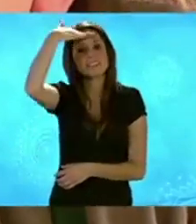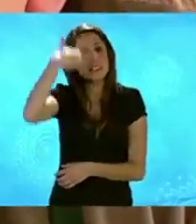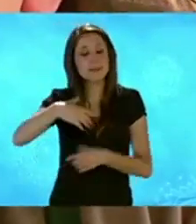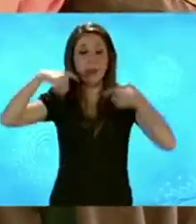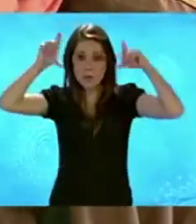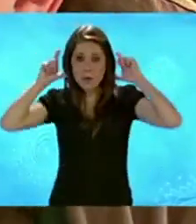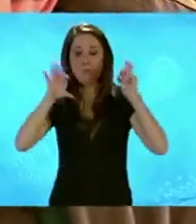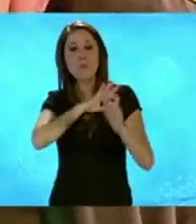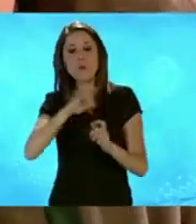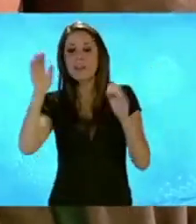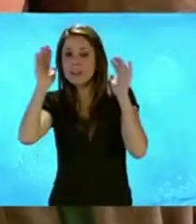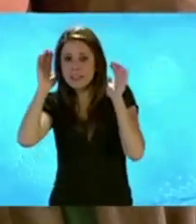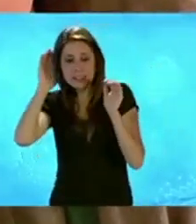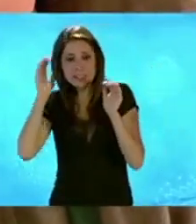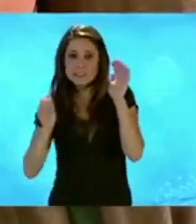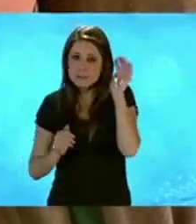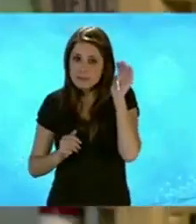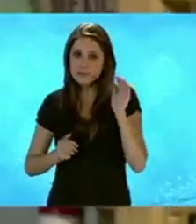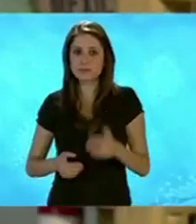ellos puedes escuchar casi todo.